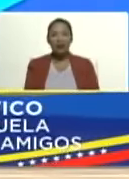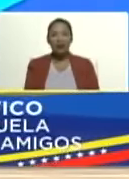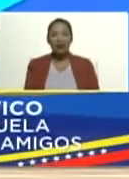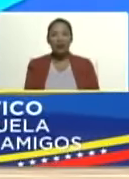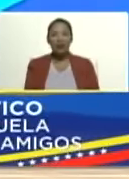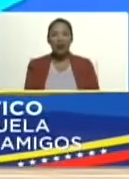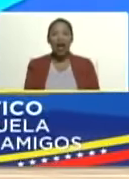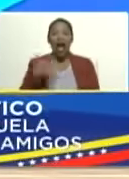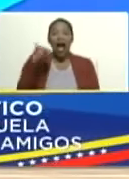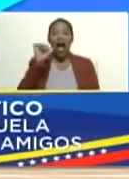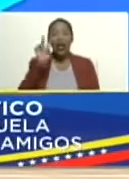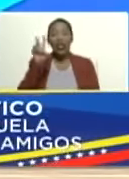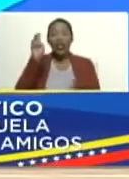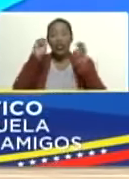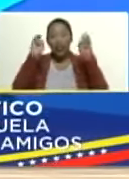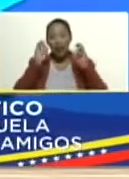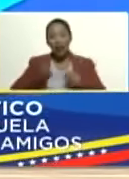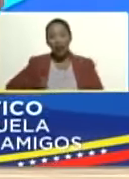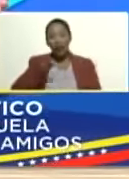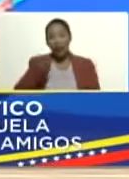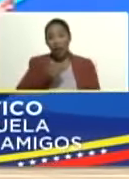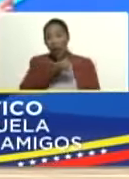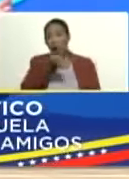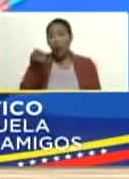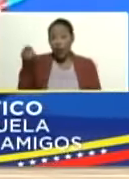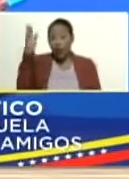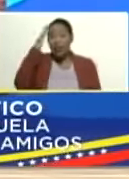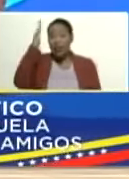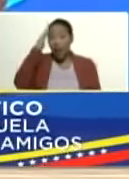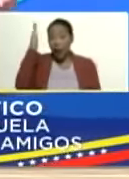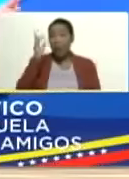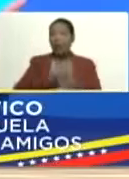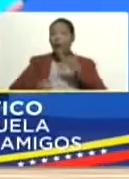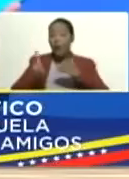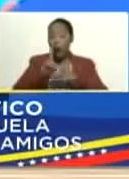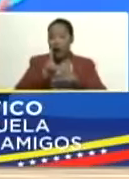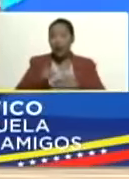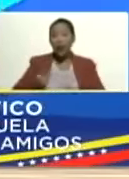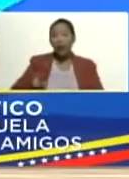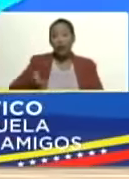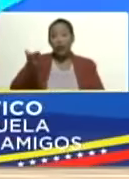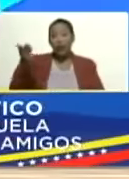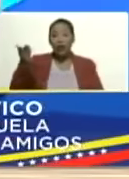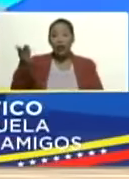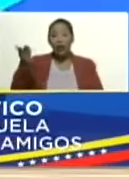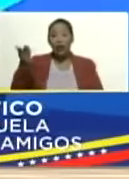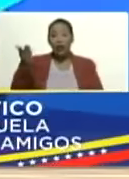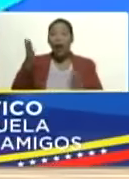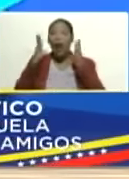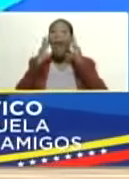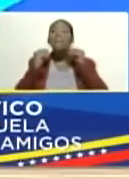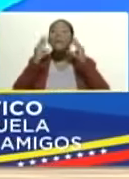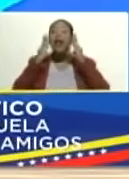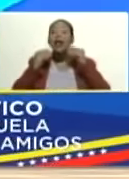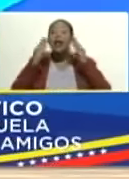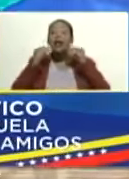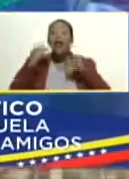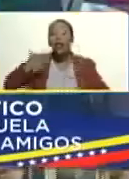tiene dos efectos directos. Ustedes que son diplomáticos, diplomáticas, expertos en el derecho